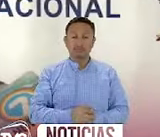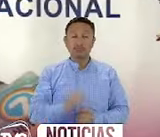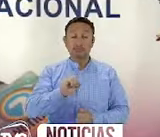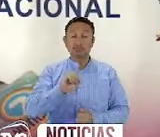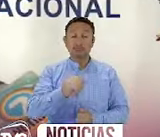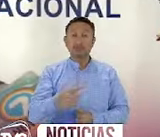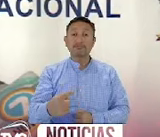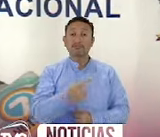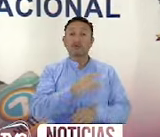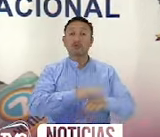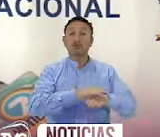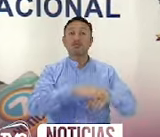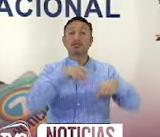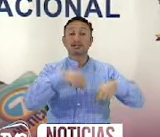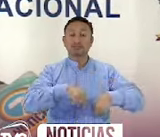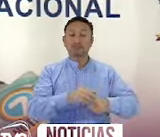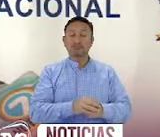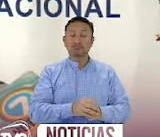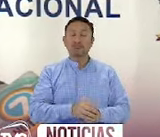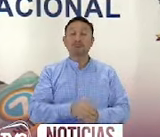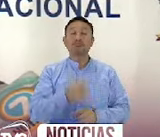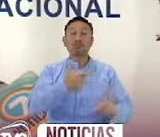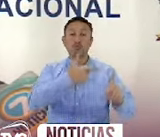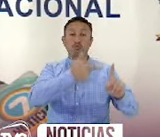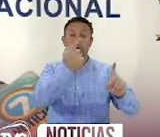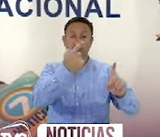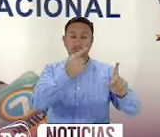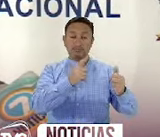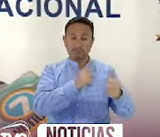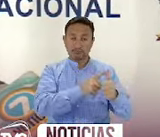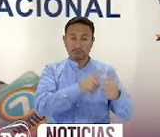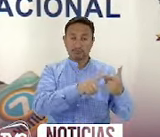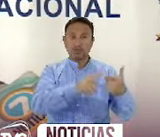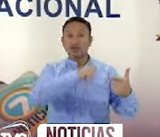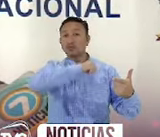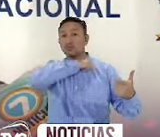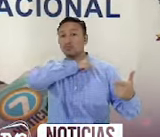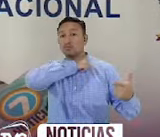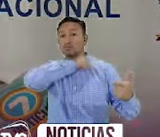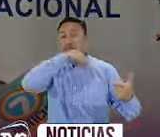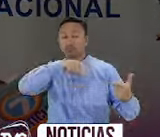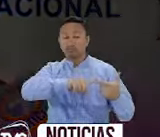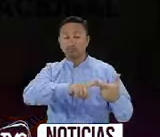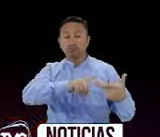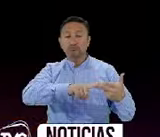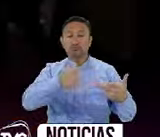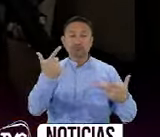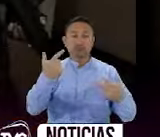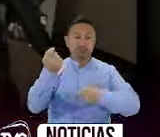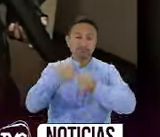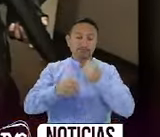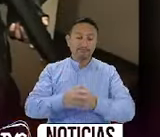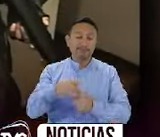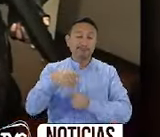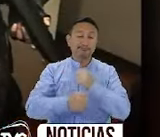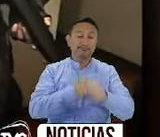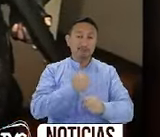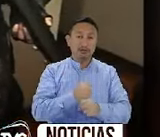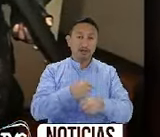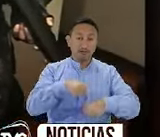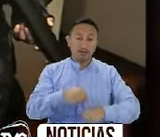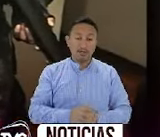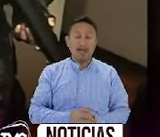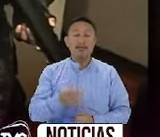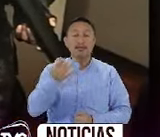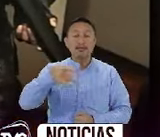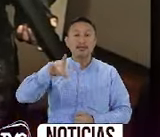en delitos conexos como son sicariato, secuestros, tráfico de armas. En lo que va del año se han desarticulado 18 grupos